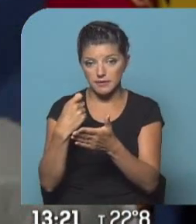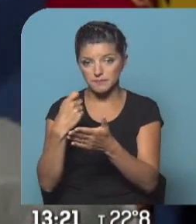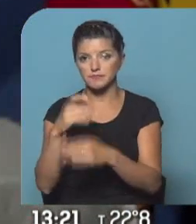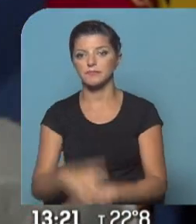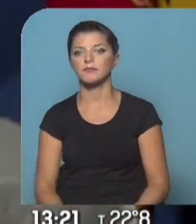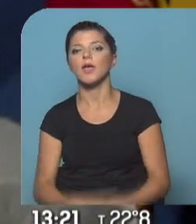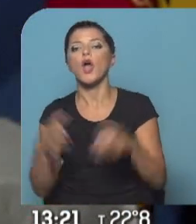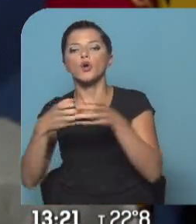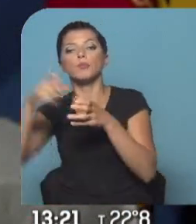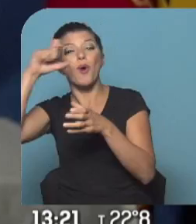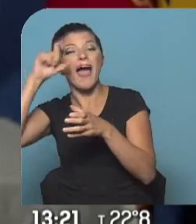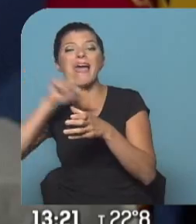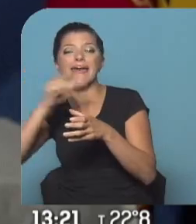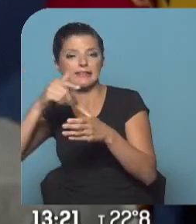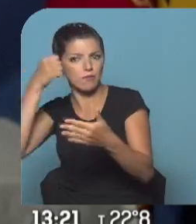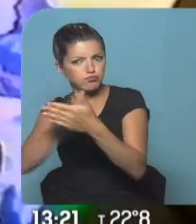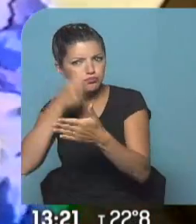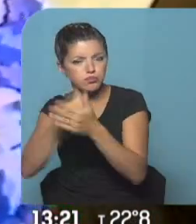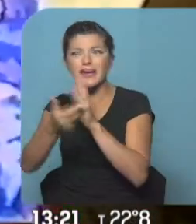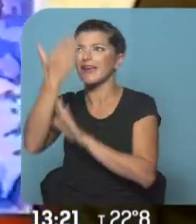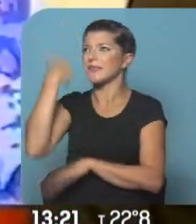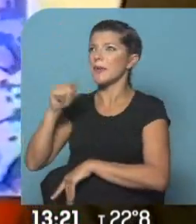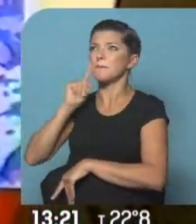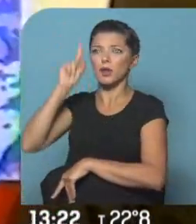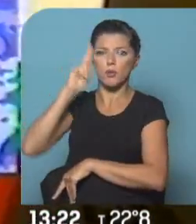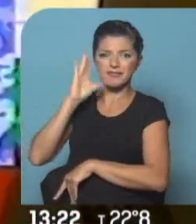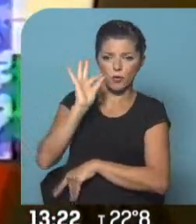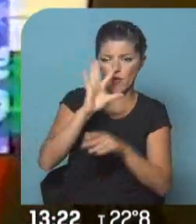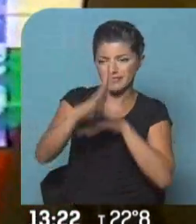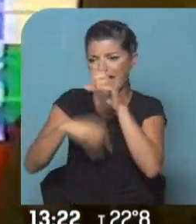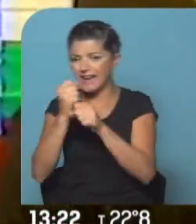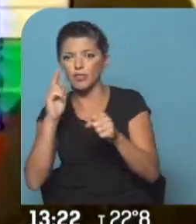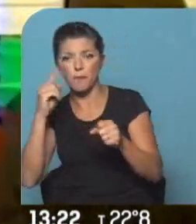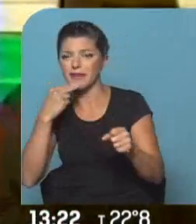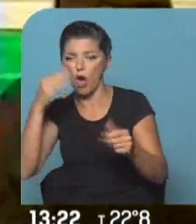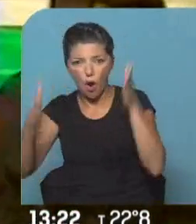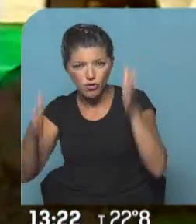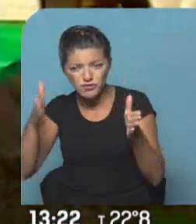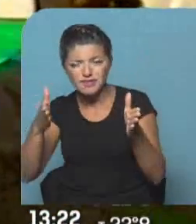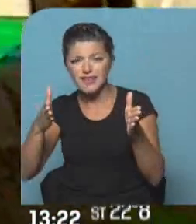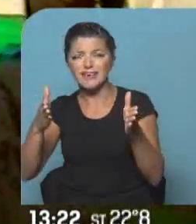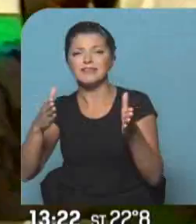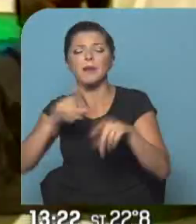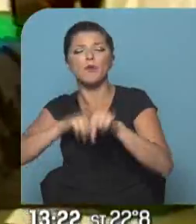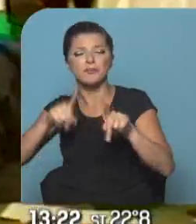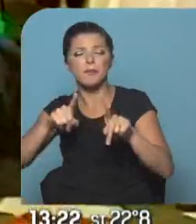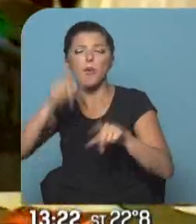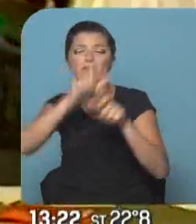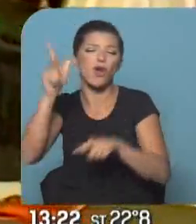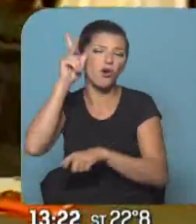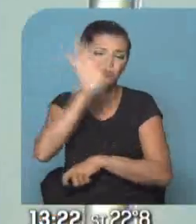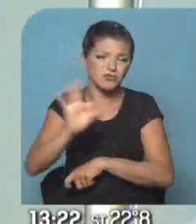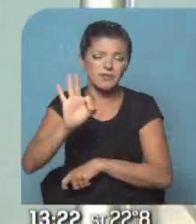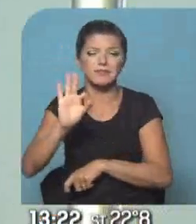la organización ETA, que se prolongó desde fines de los 50 hasta octubre de 2011 con más de 800 muertos en atentados. El